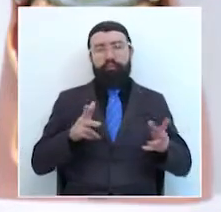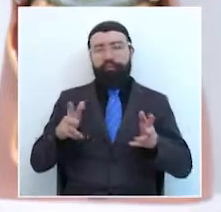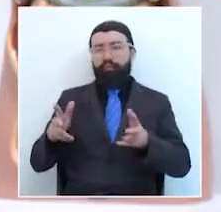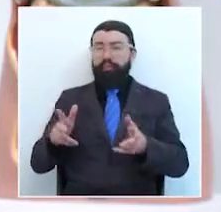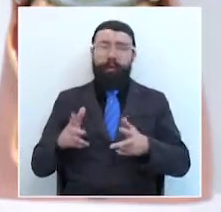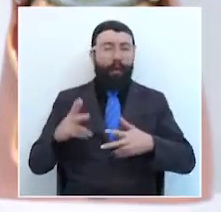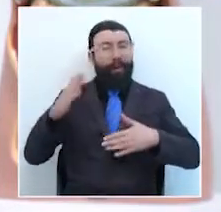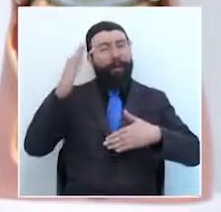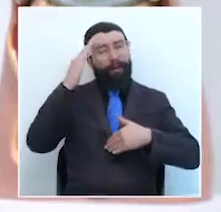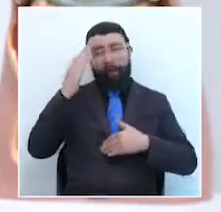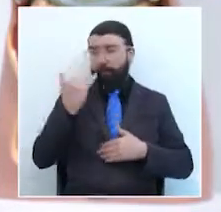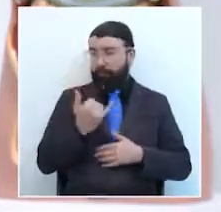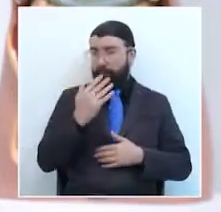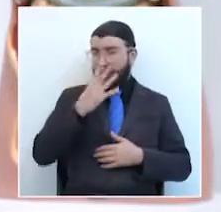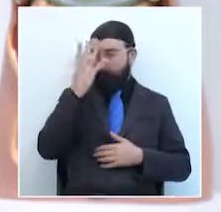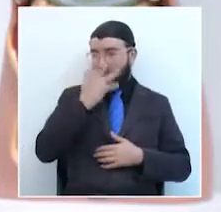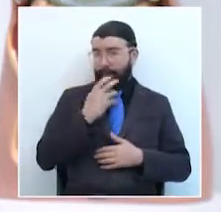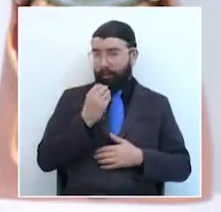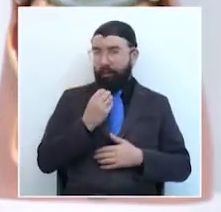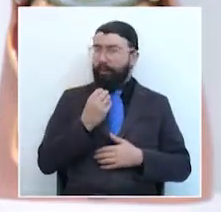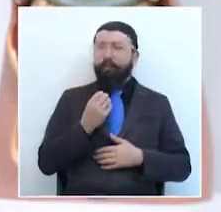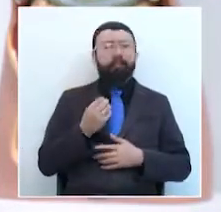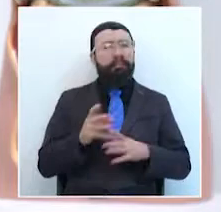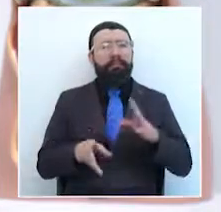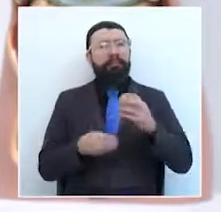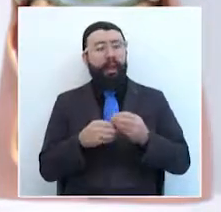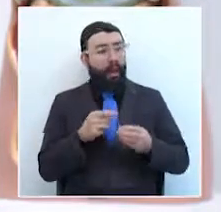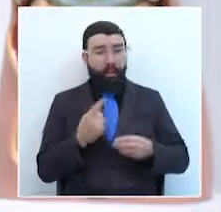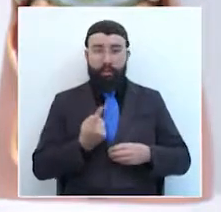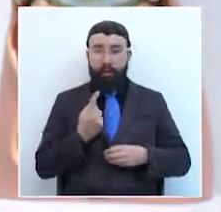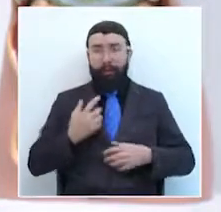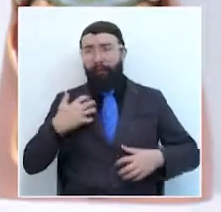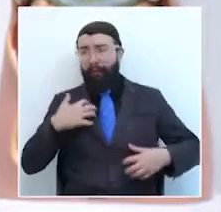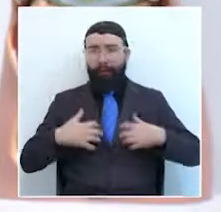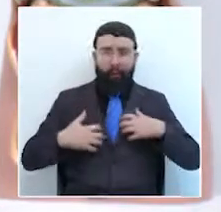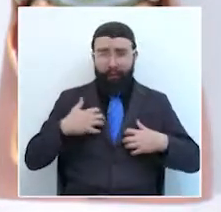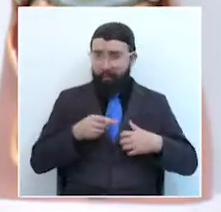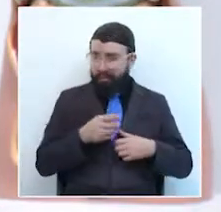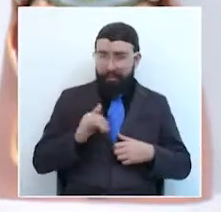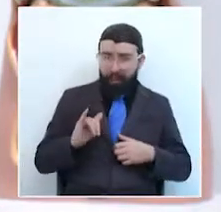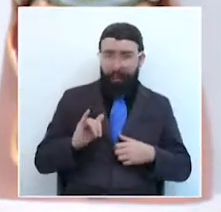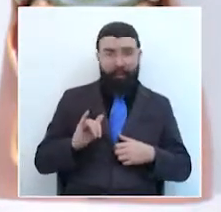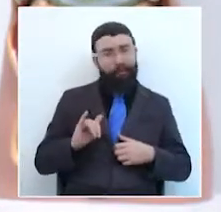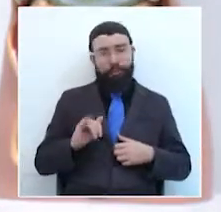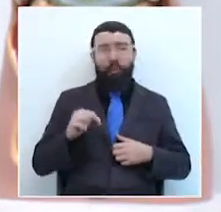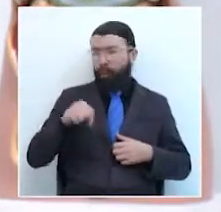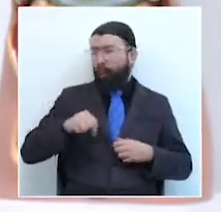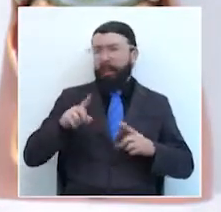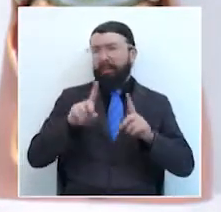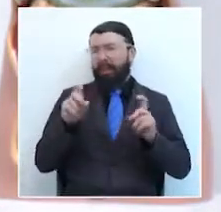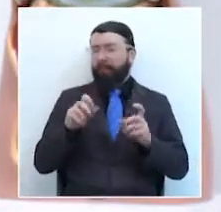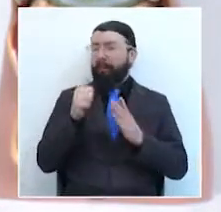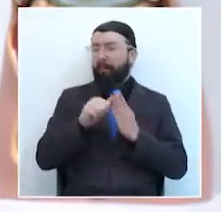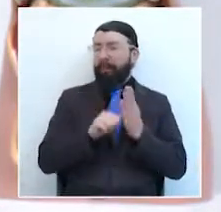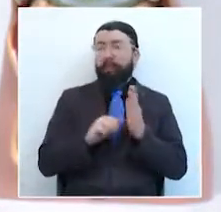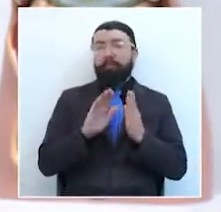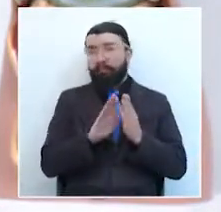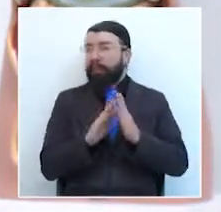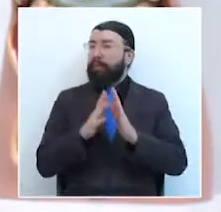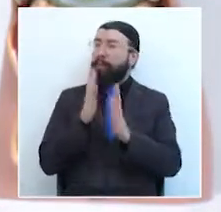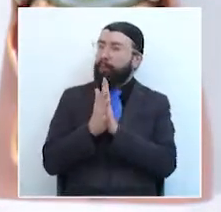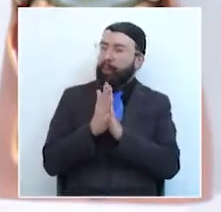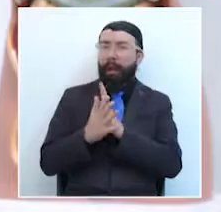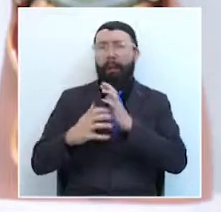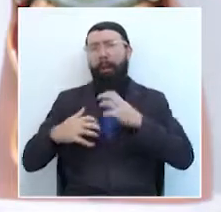adicionalmente la realidad virtual no solamente es para fobias hoy porque digamos que fue como el tema del programa y hablamos más de fobias